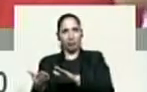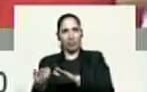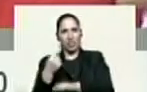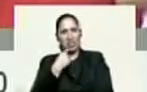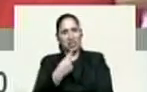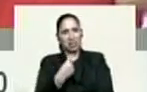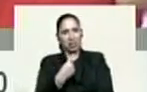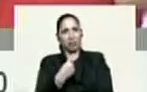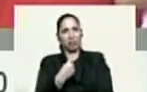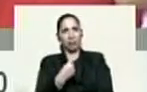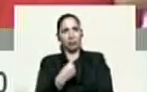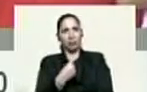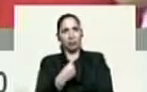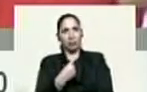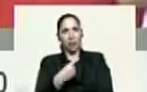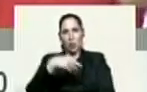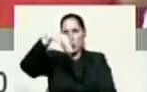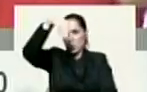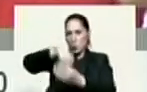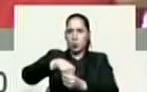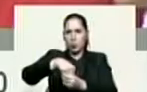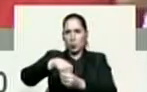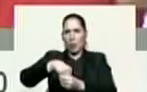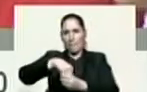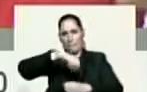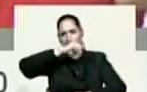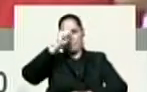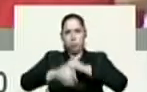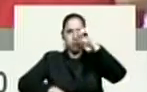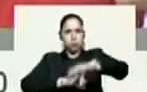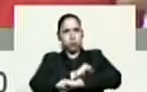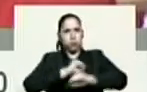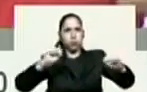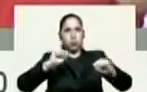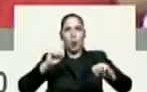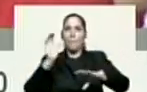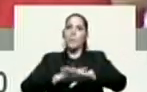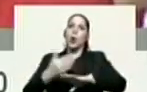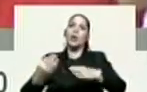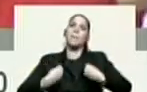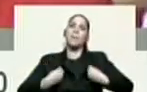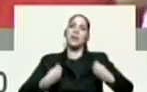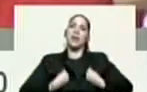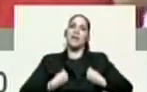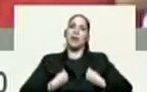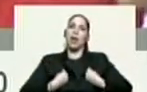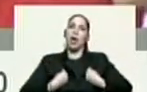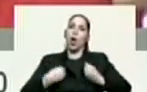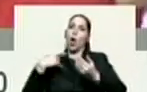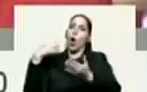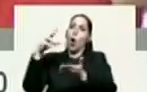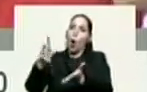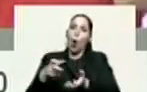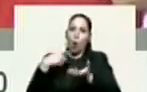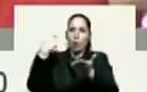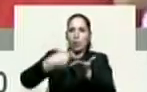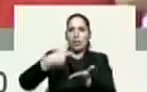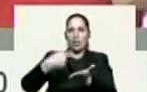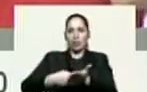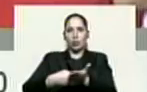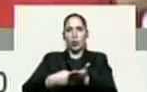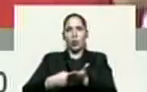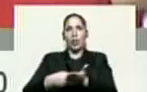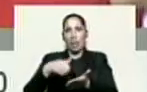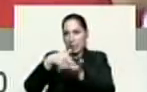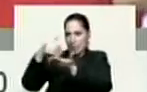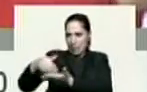amenaza que va a intervenir y van a bombardear, porque él vive de las contrataciones y de las comisiones que le dan los fabricantes